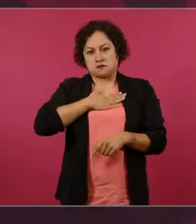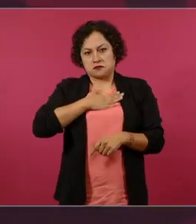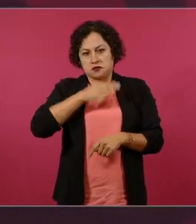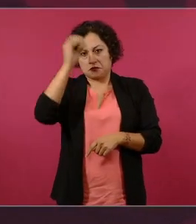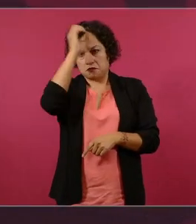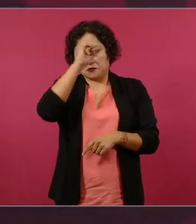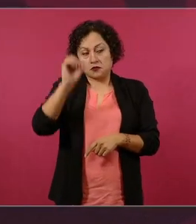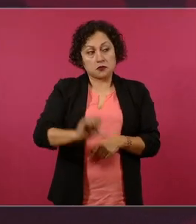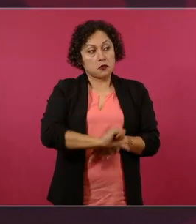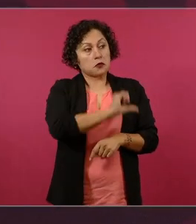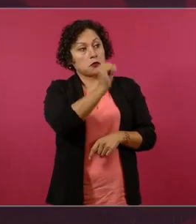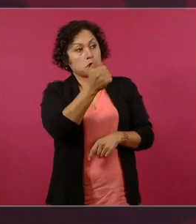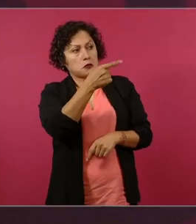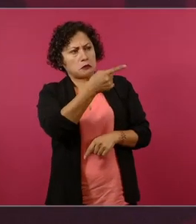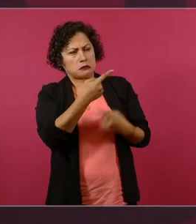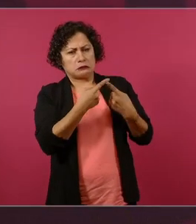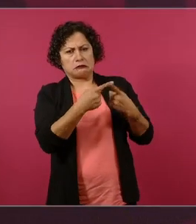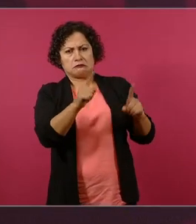distintos